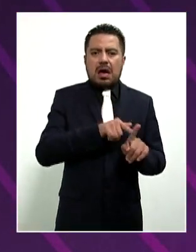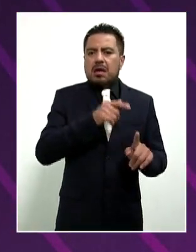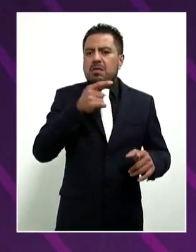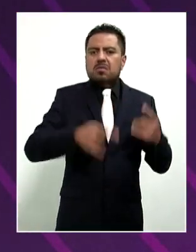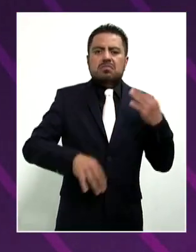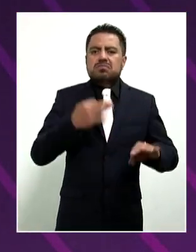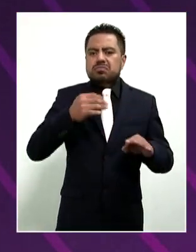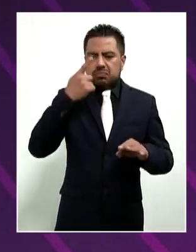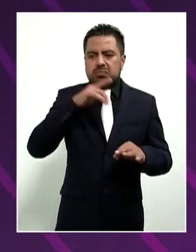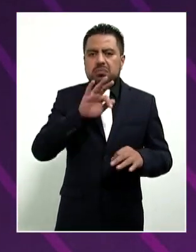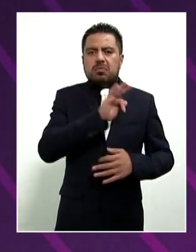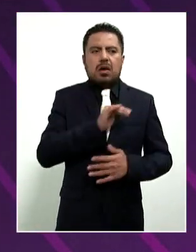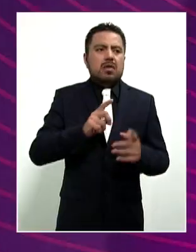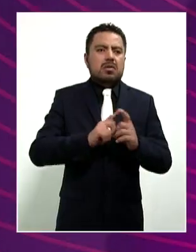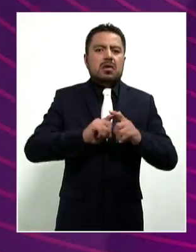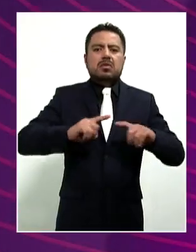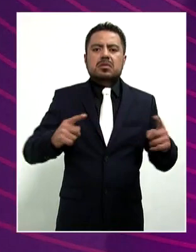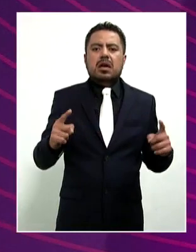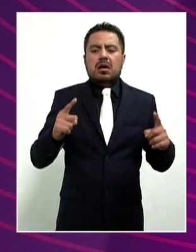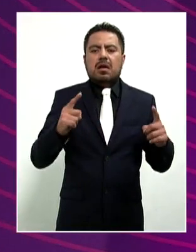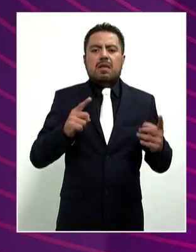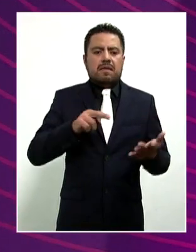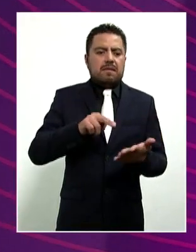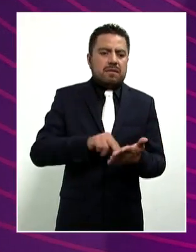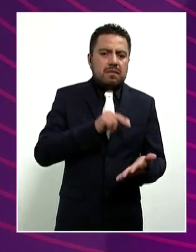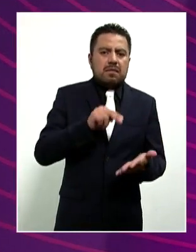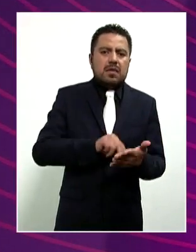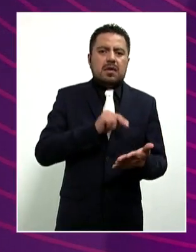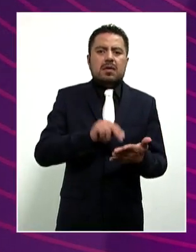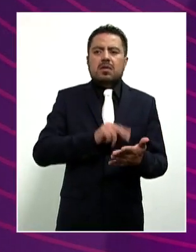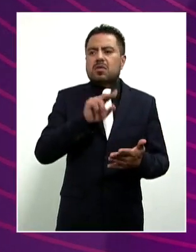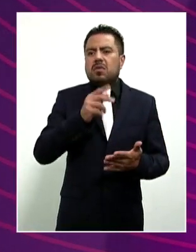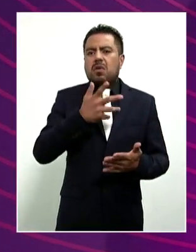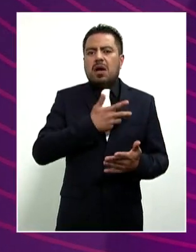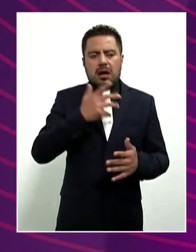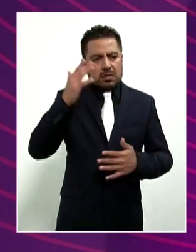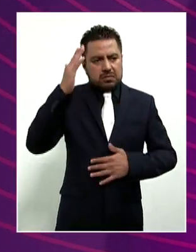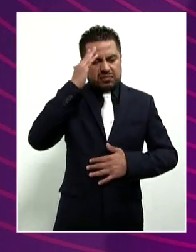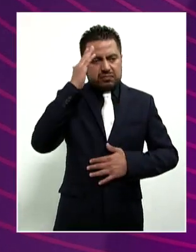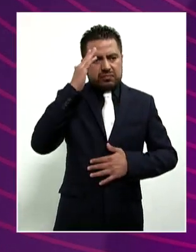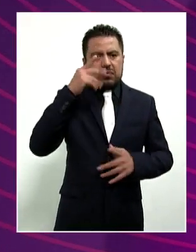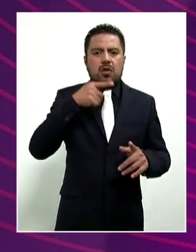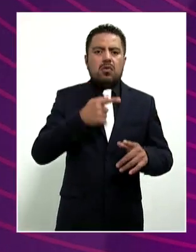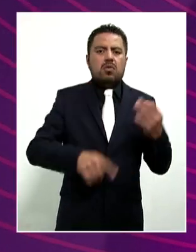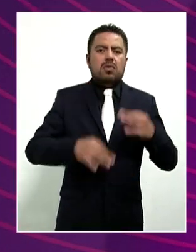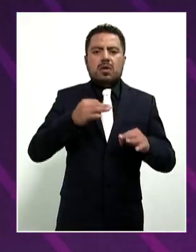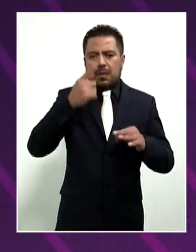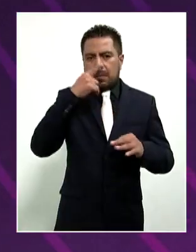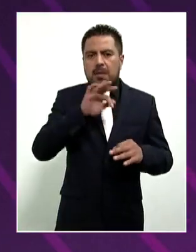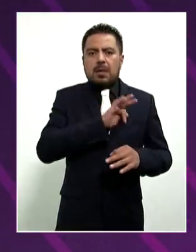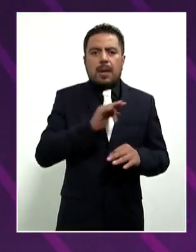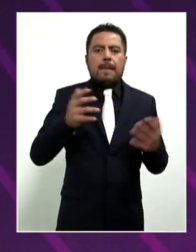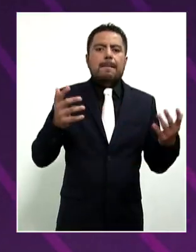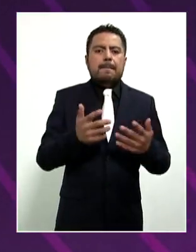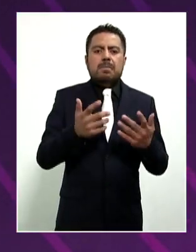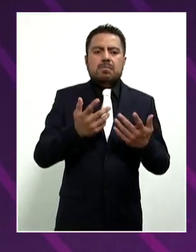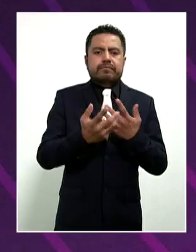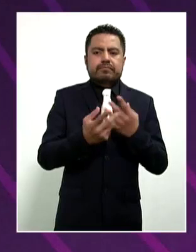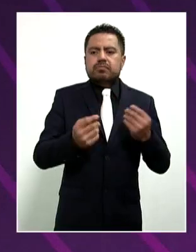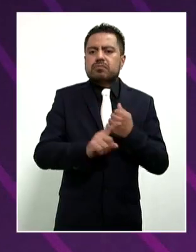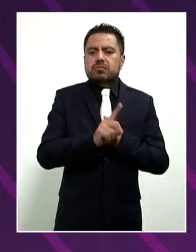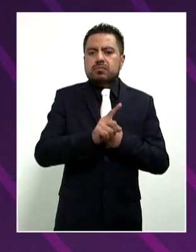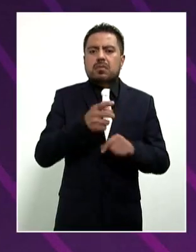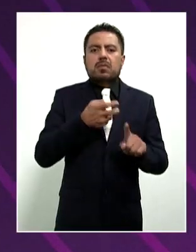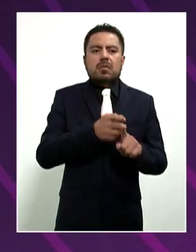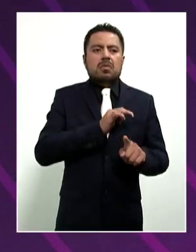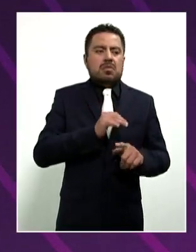jurídica para poder desarrollar firmas y no tiene las atribuciones jurídicas como para poder hacer resoluciones. Luego,